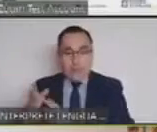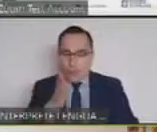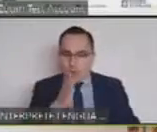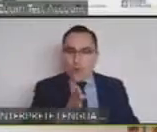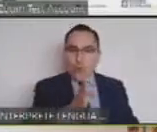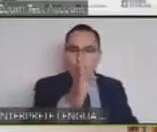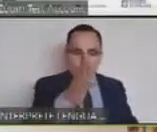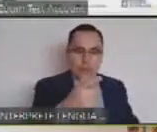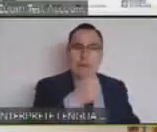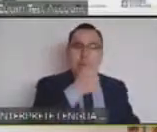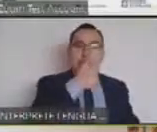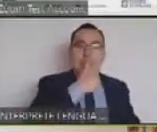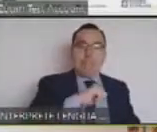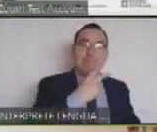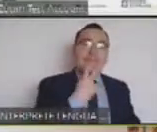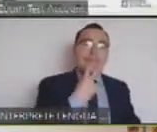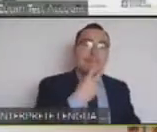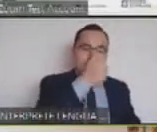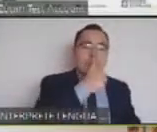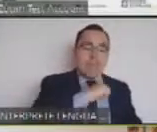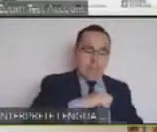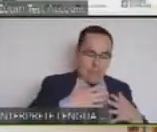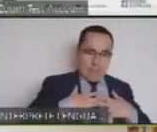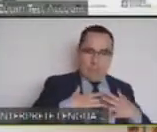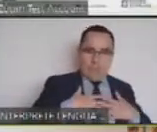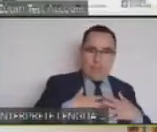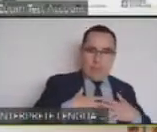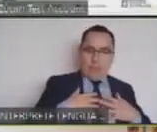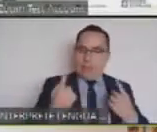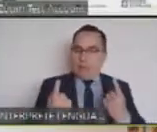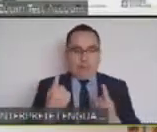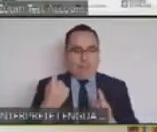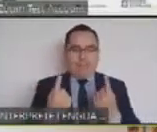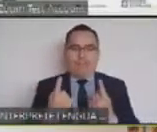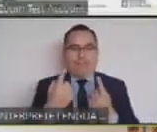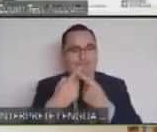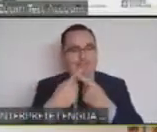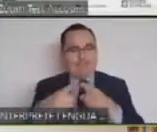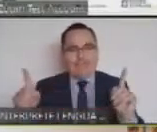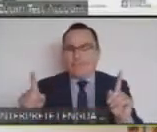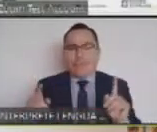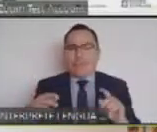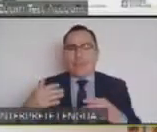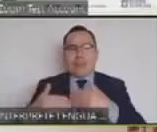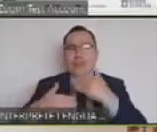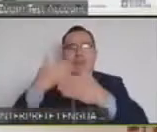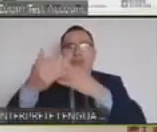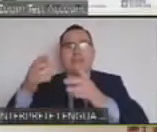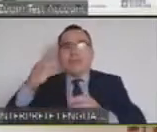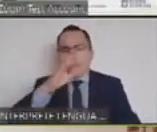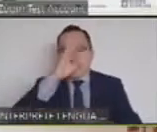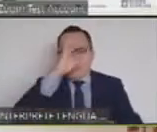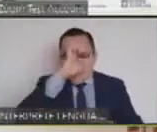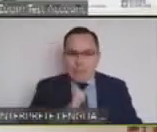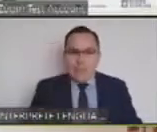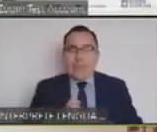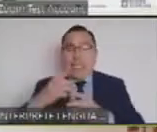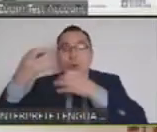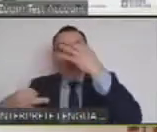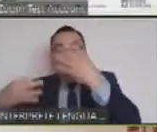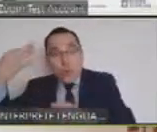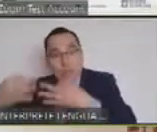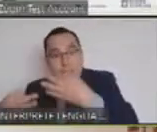conjugar problemas que van más allá del objetivo de lo que debe ser la ética judicial.